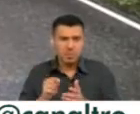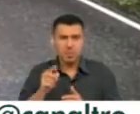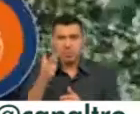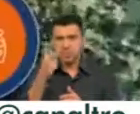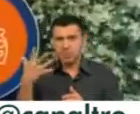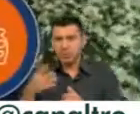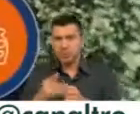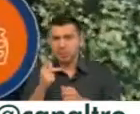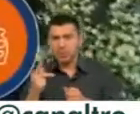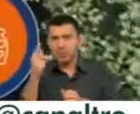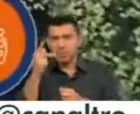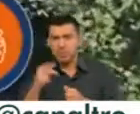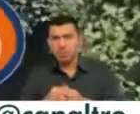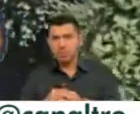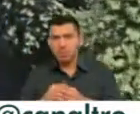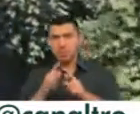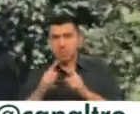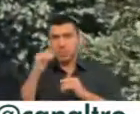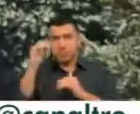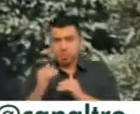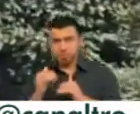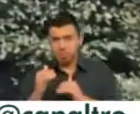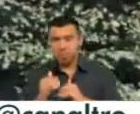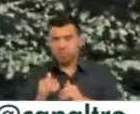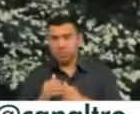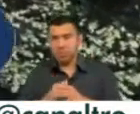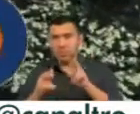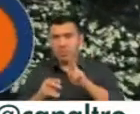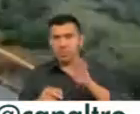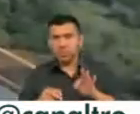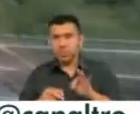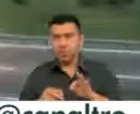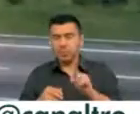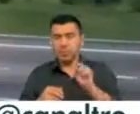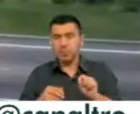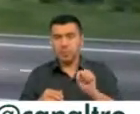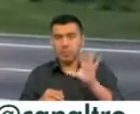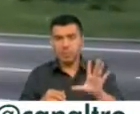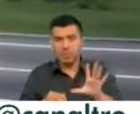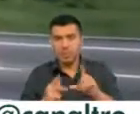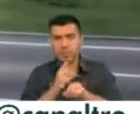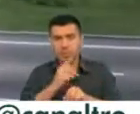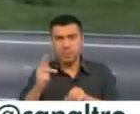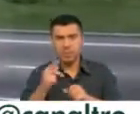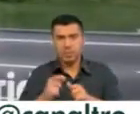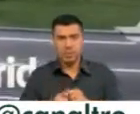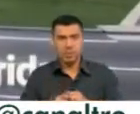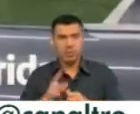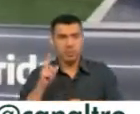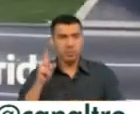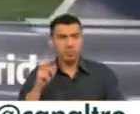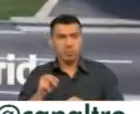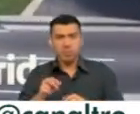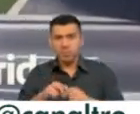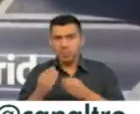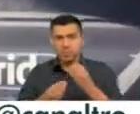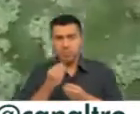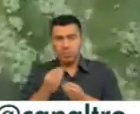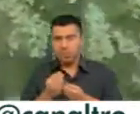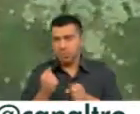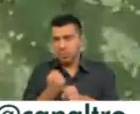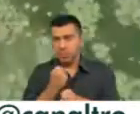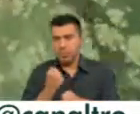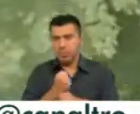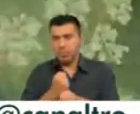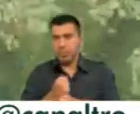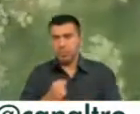km y se redujo a 36.2 5 km además se decidió que no se van a construir los 44 puentes en